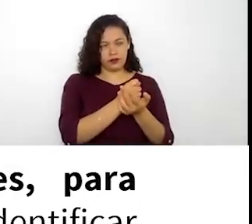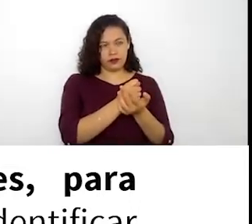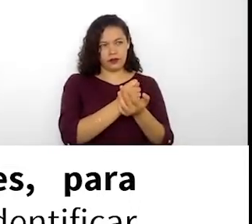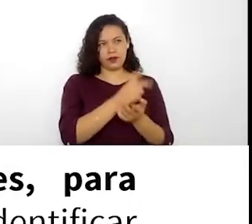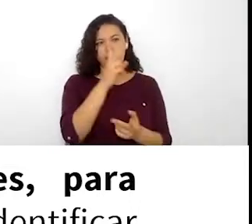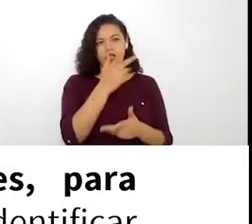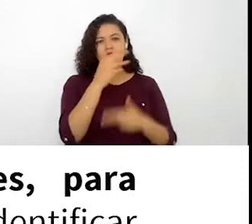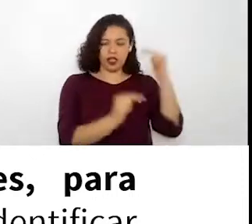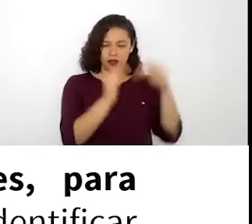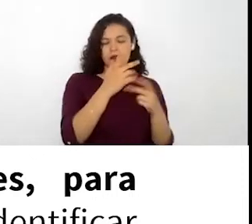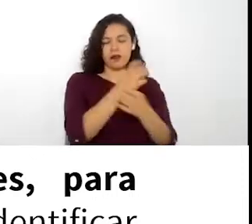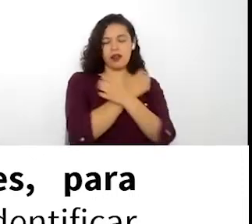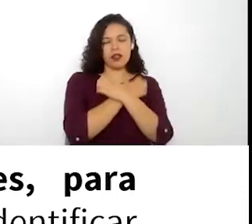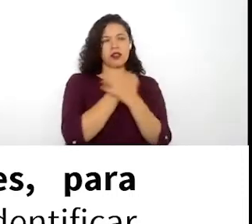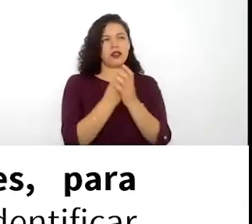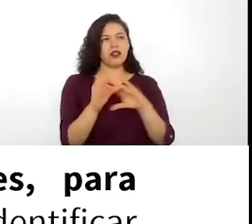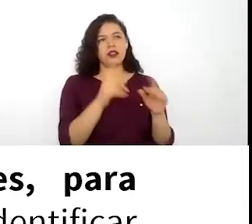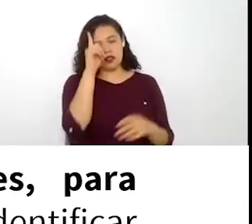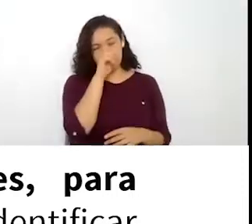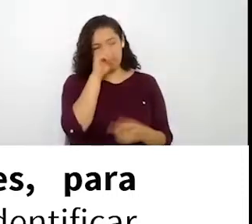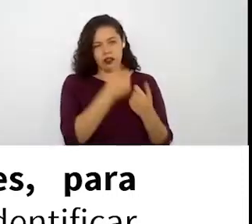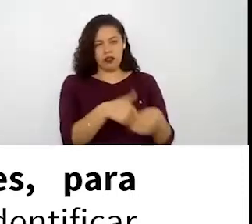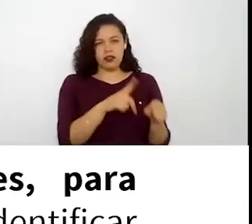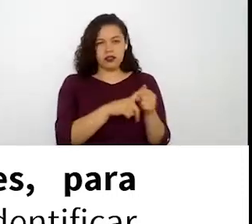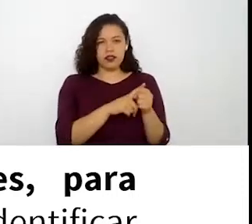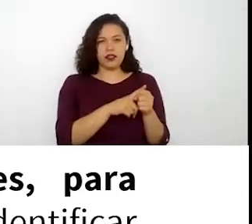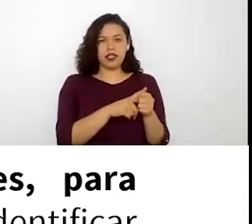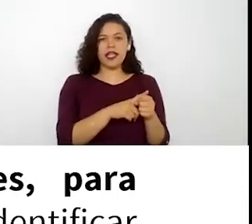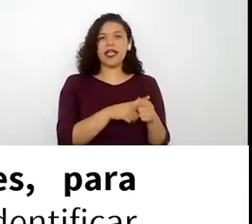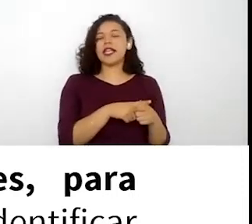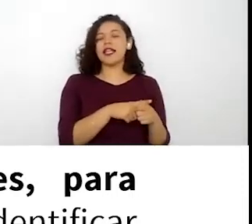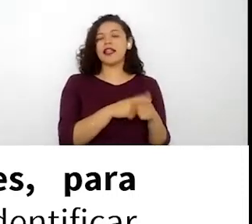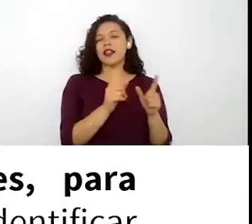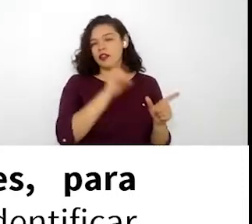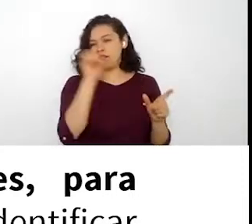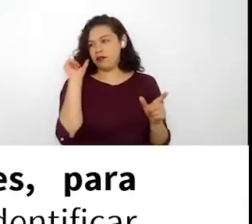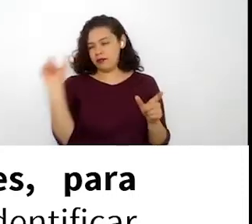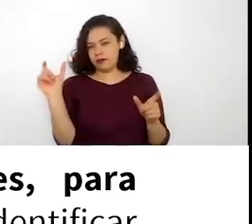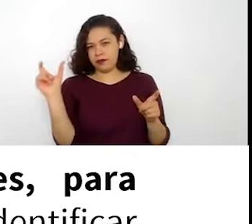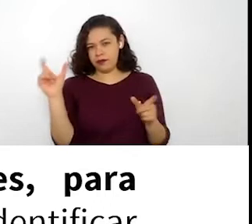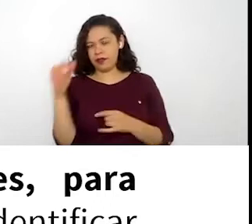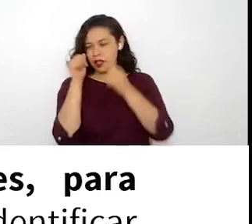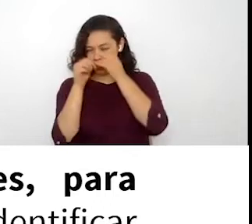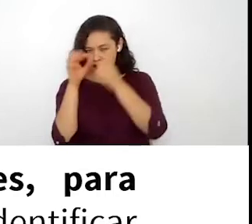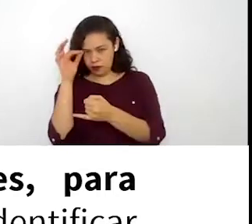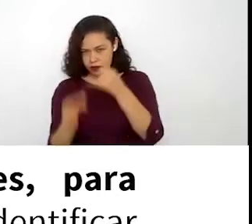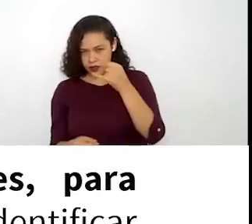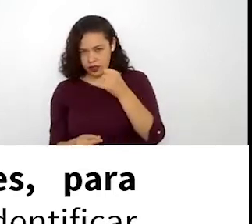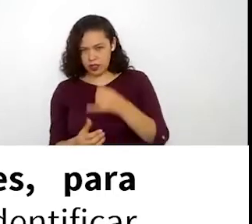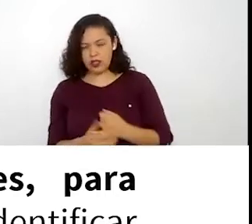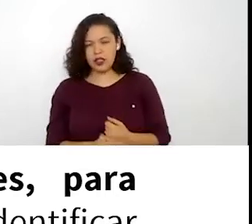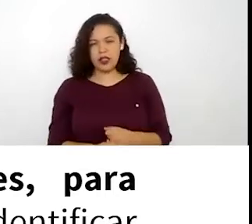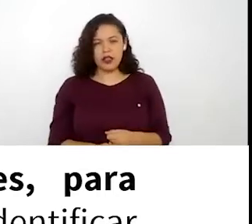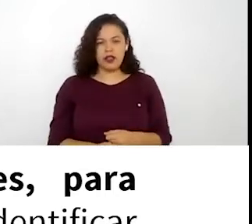los niveles como educación capacitación orientación social y al lado derecho vamos a ver la atención final que en este caso